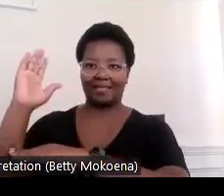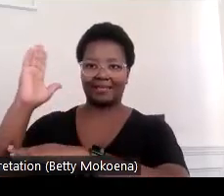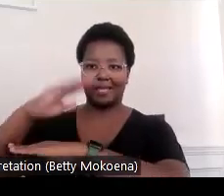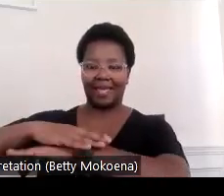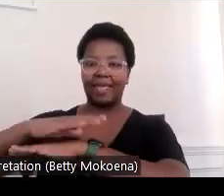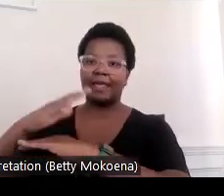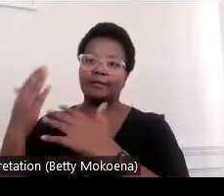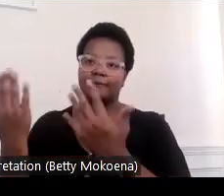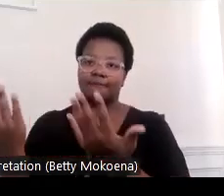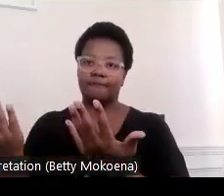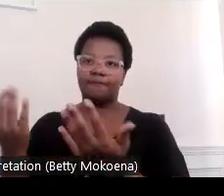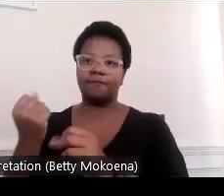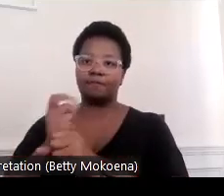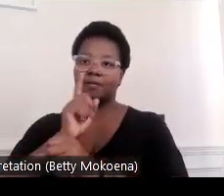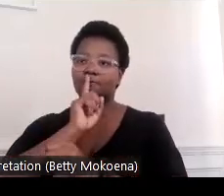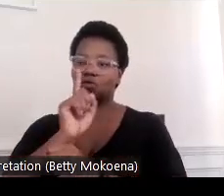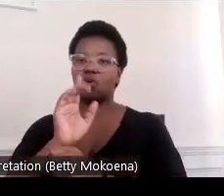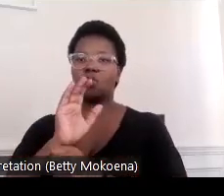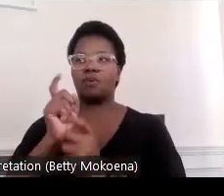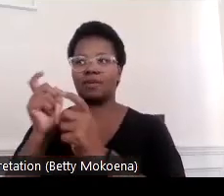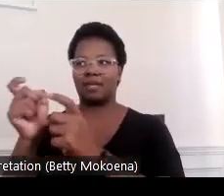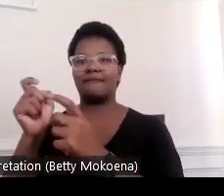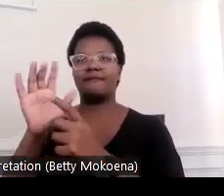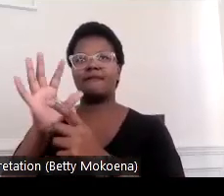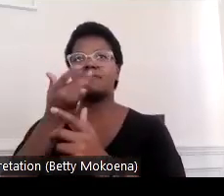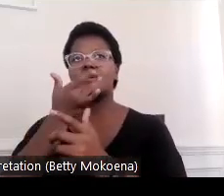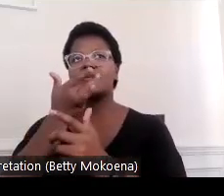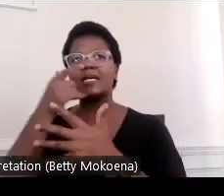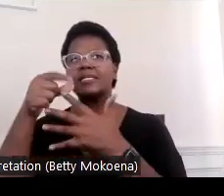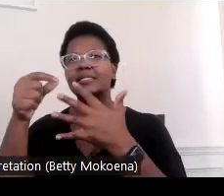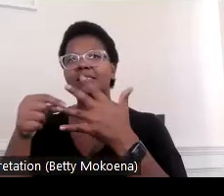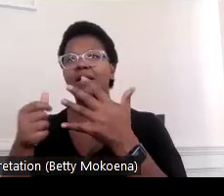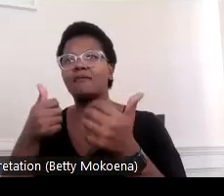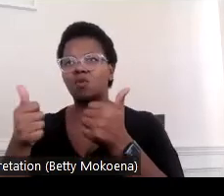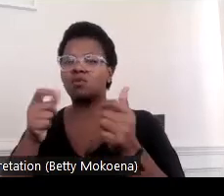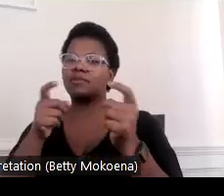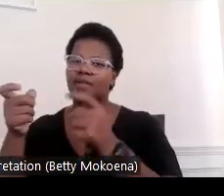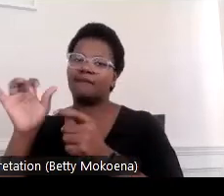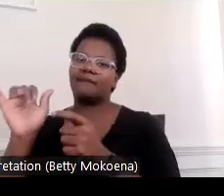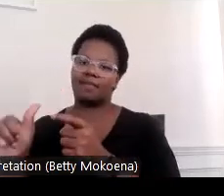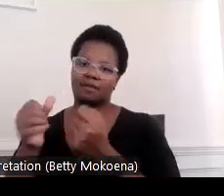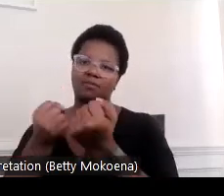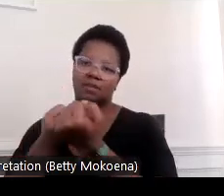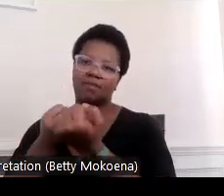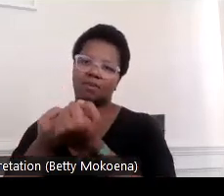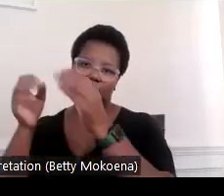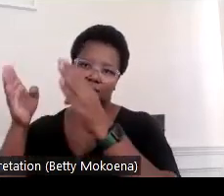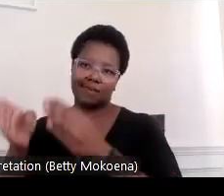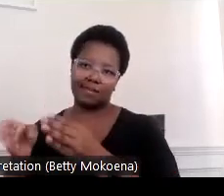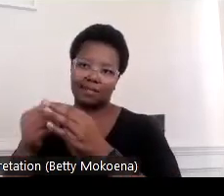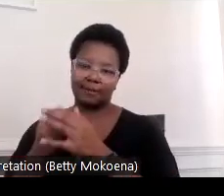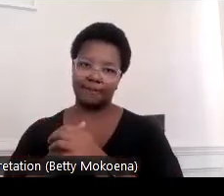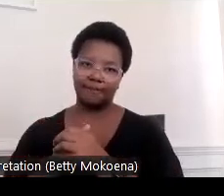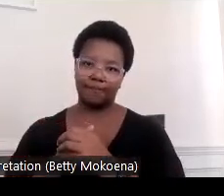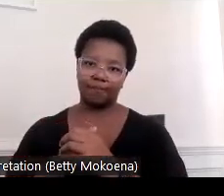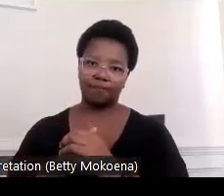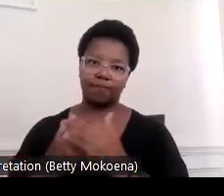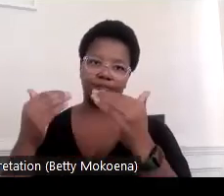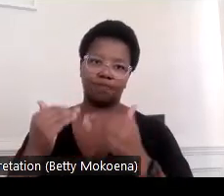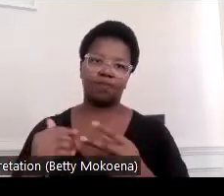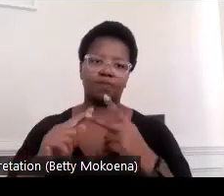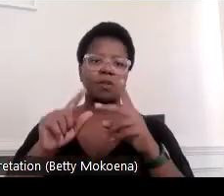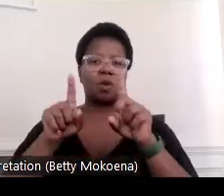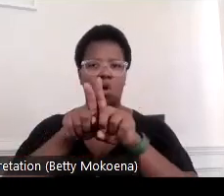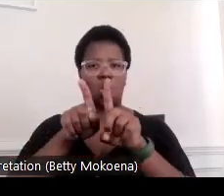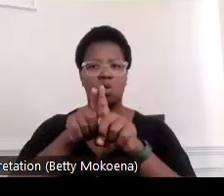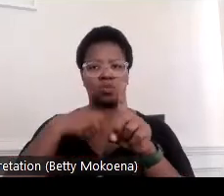disponible Entonces en cuanto sea posible darles la lección sobre qué miembro al personal está ahí yo sé